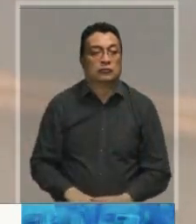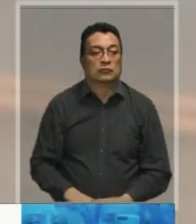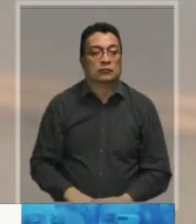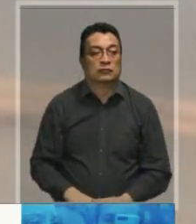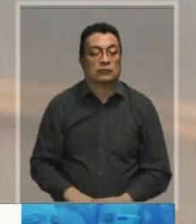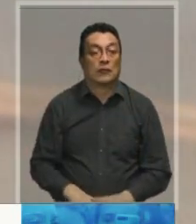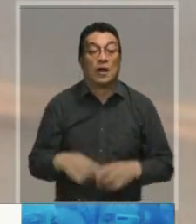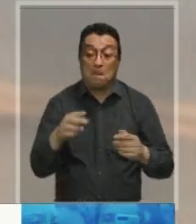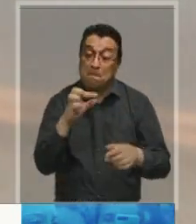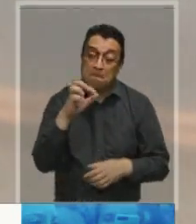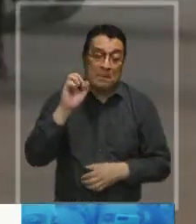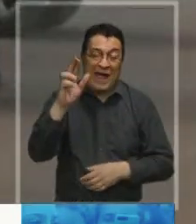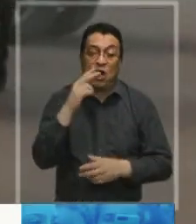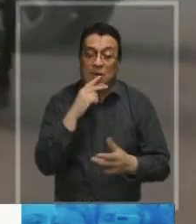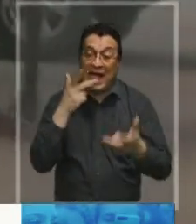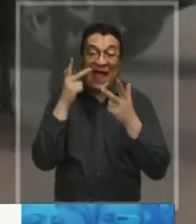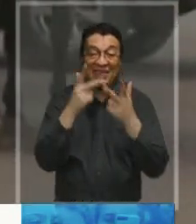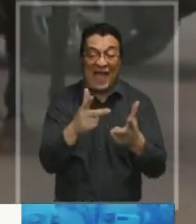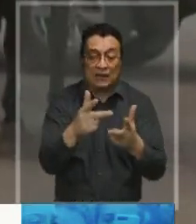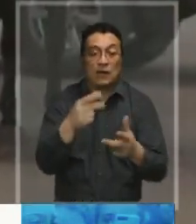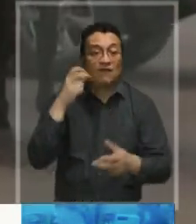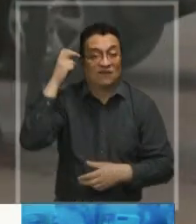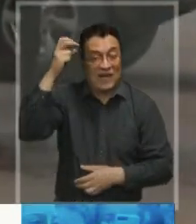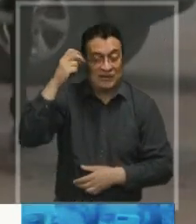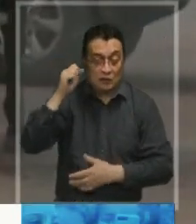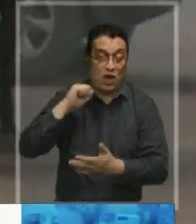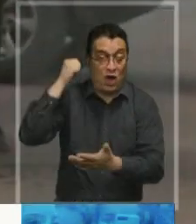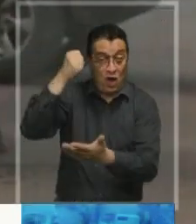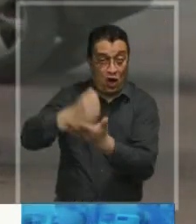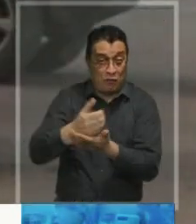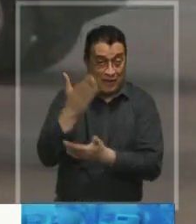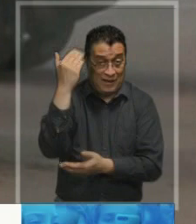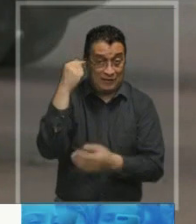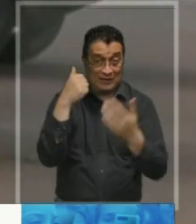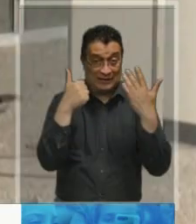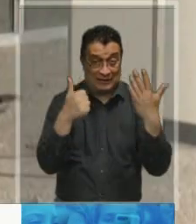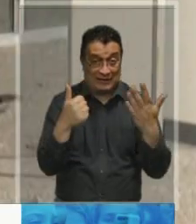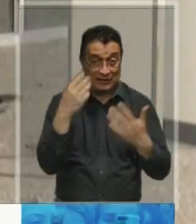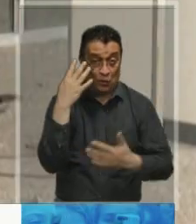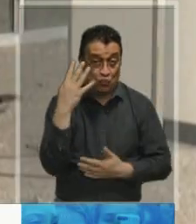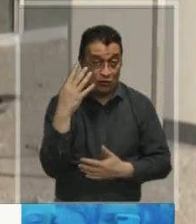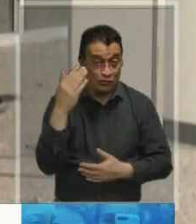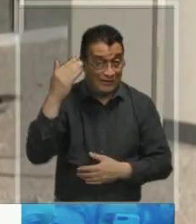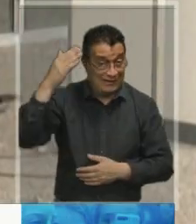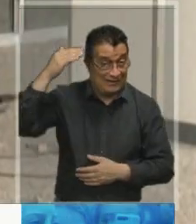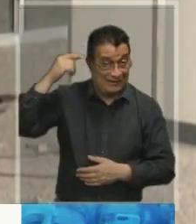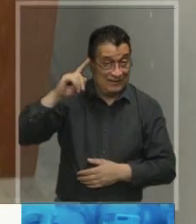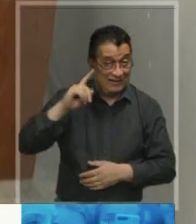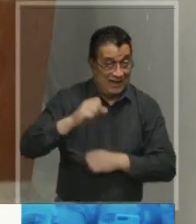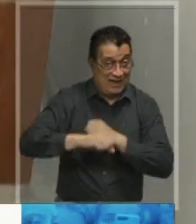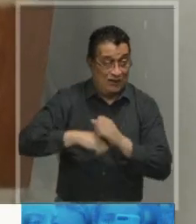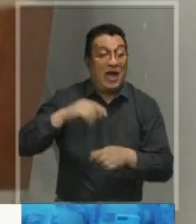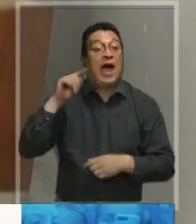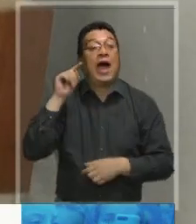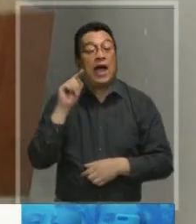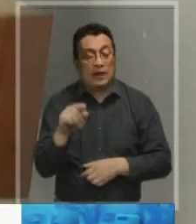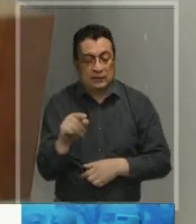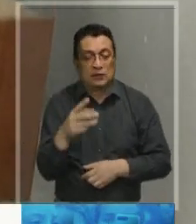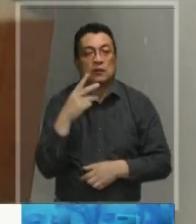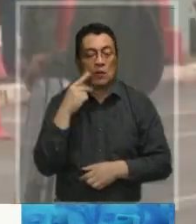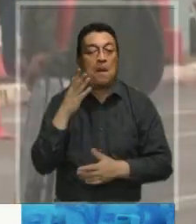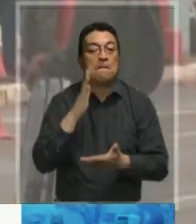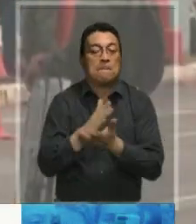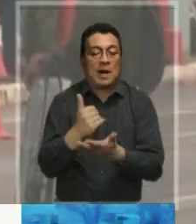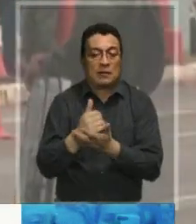Tras el peor ataque a la República Brasileña desde el golpe de Estado de 1964, se busca develar cómo se ejecutó el plan para